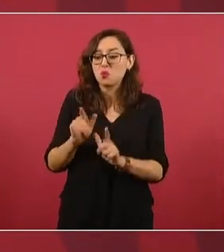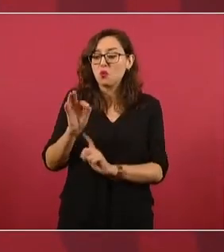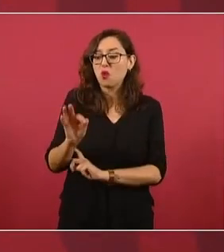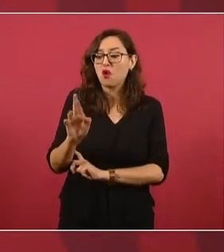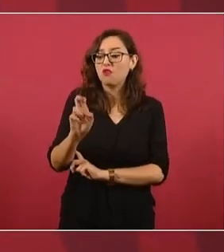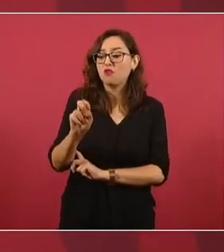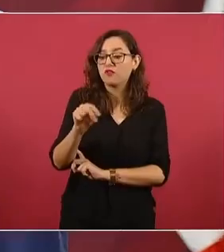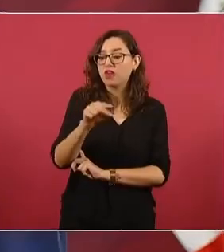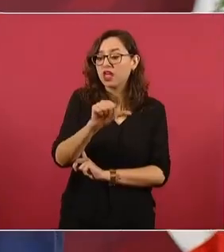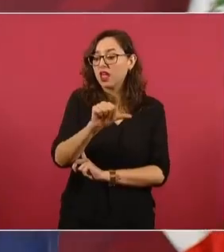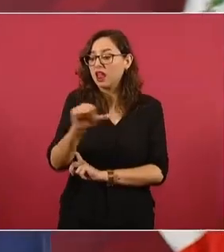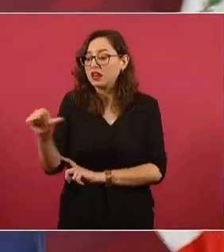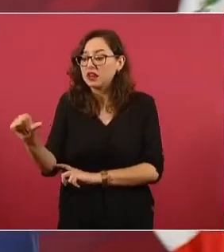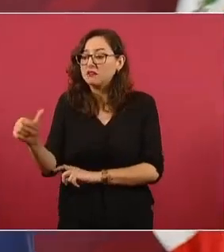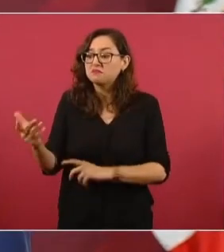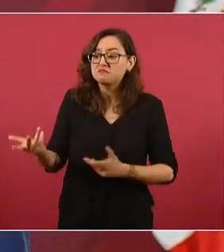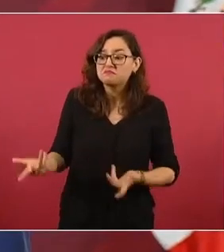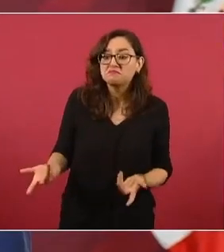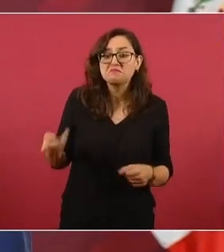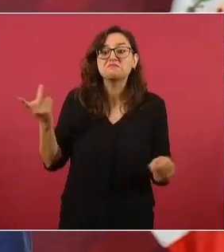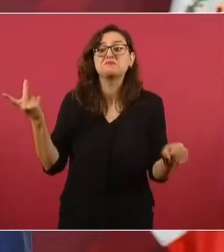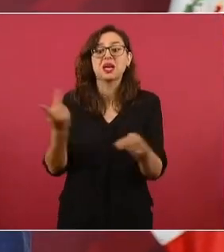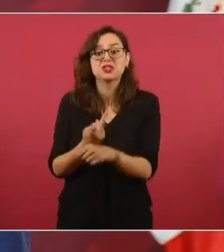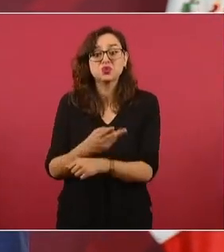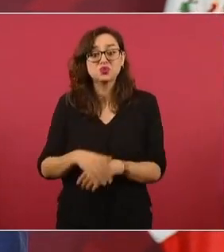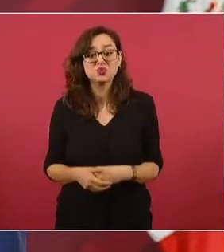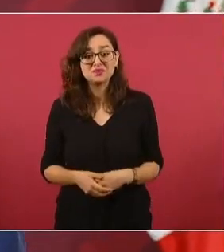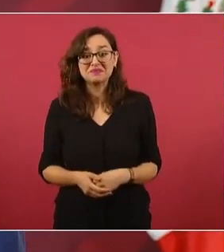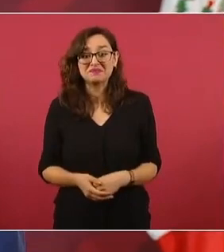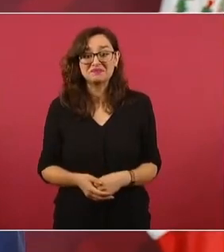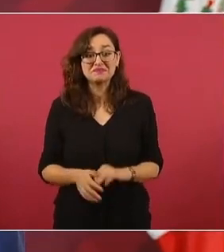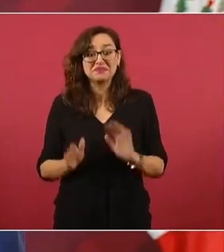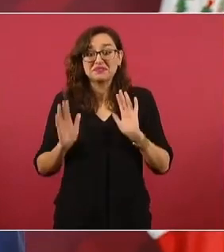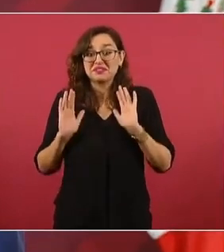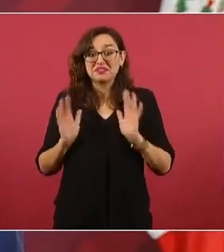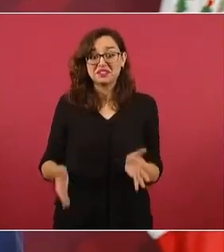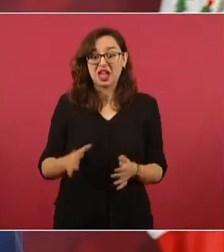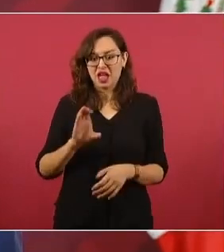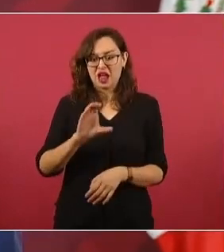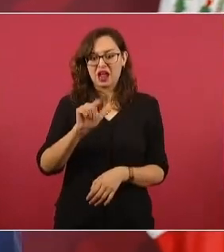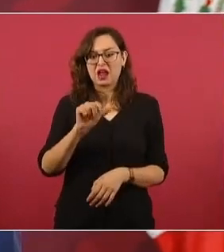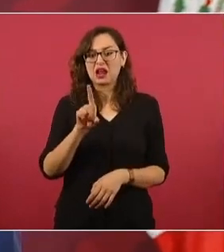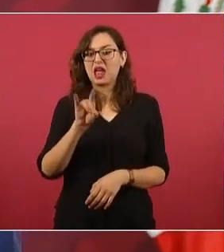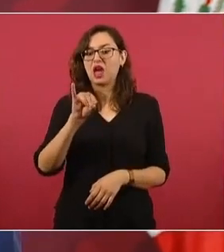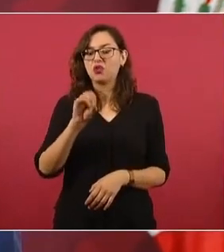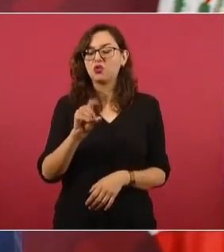¿Por qué no convoca a Claudia X González al Zócalo?